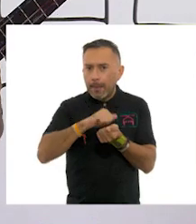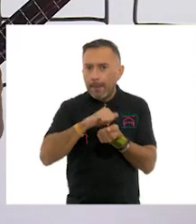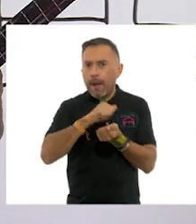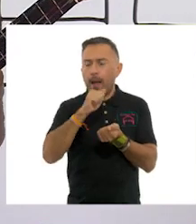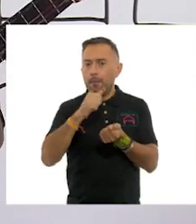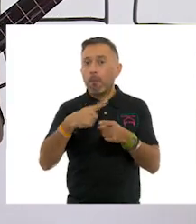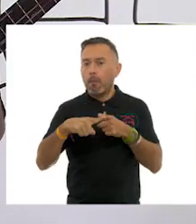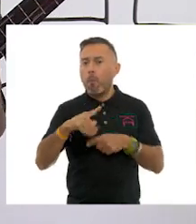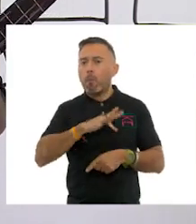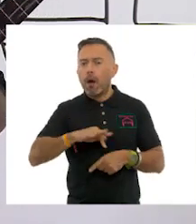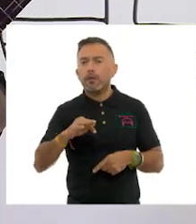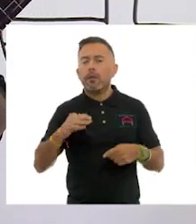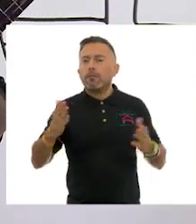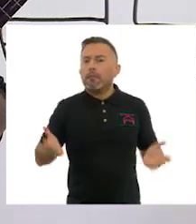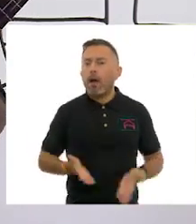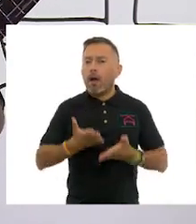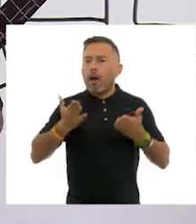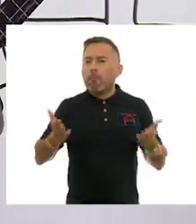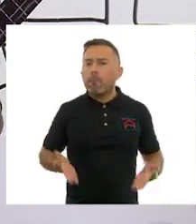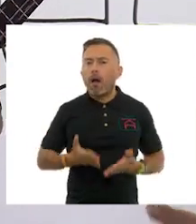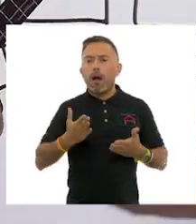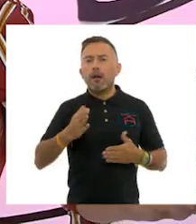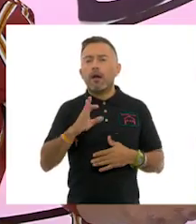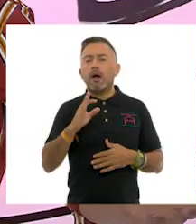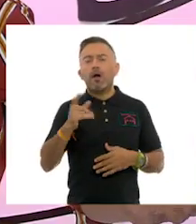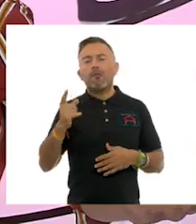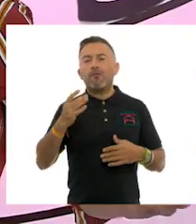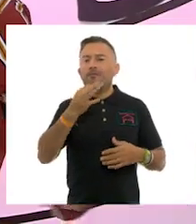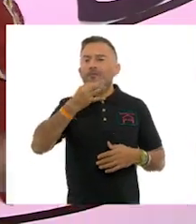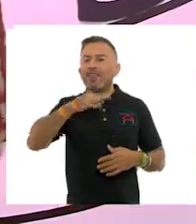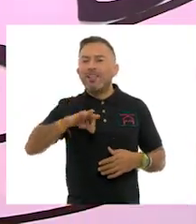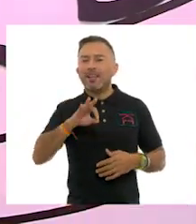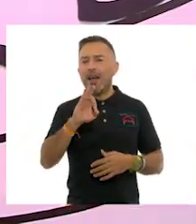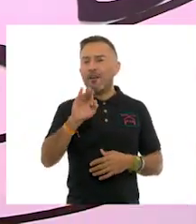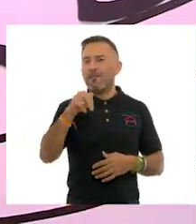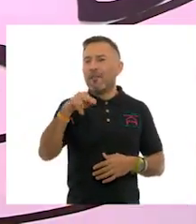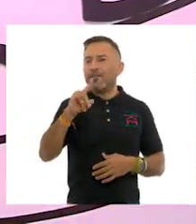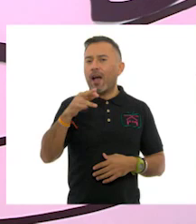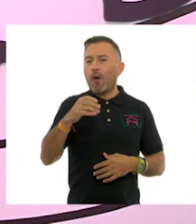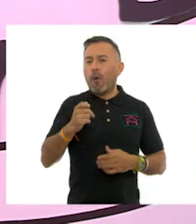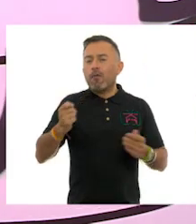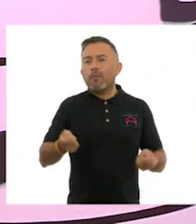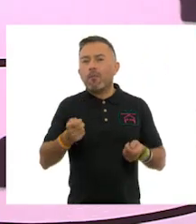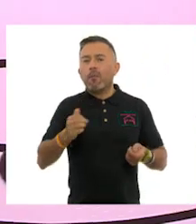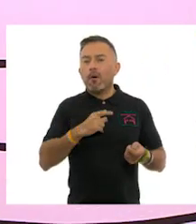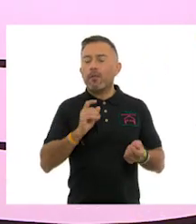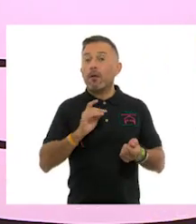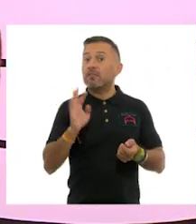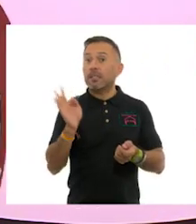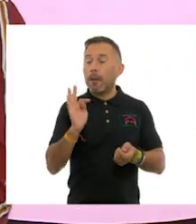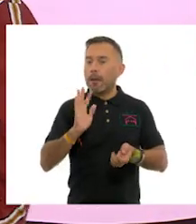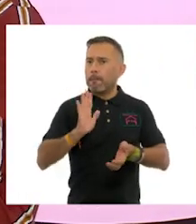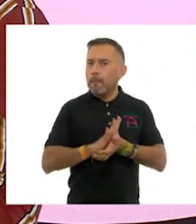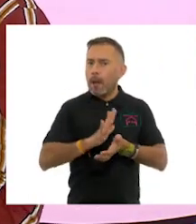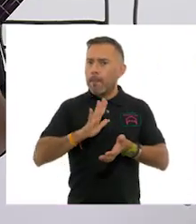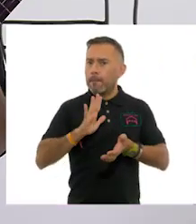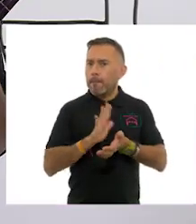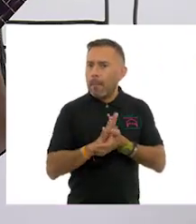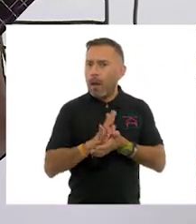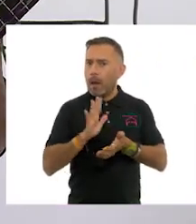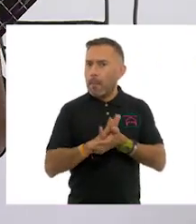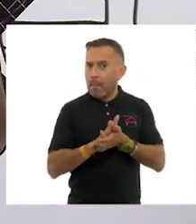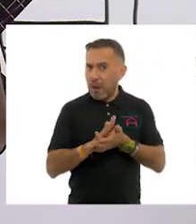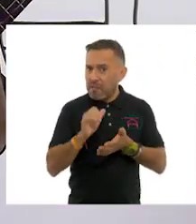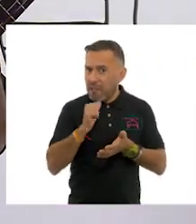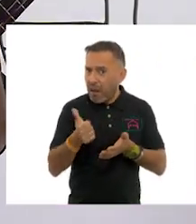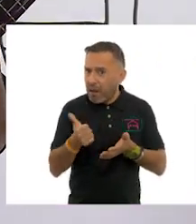pulso de la música durante todo el fandango. Si no hubiera ese seguimiento del pulso, ¿qué pasaría? Uy, pues